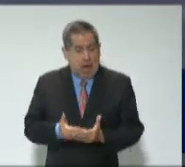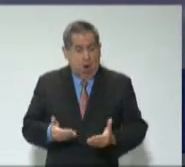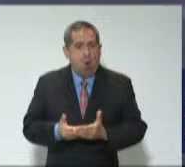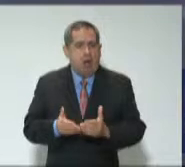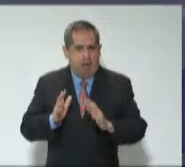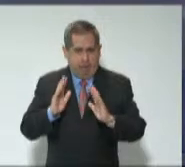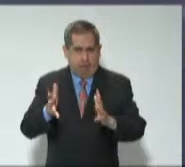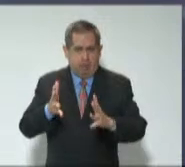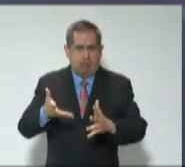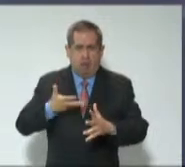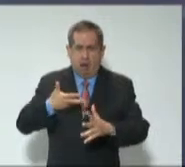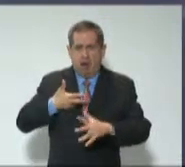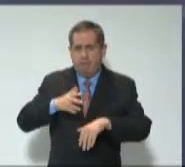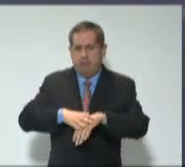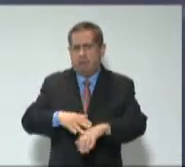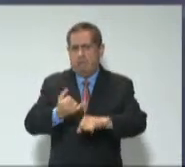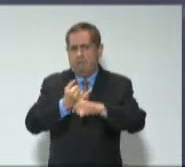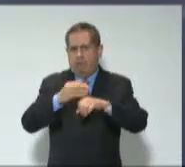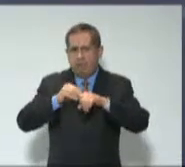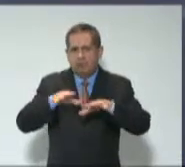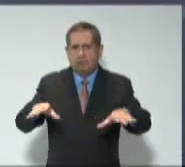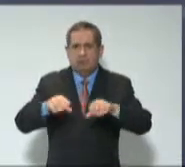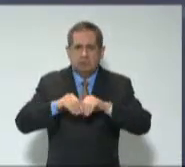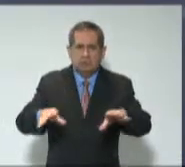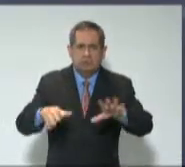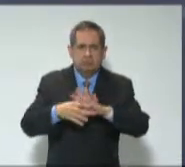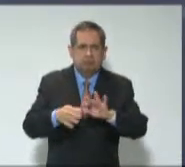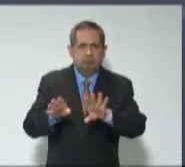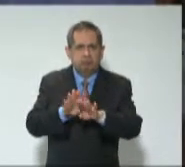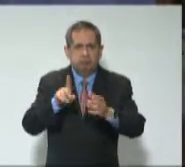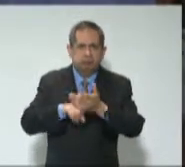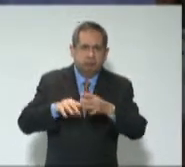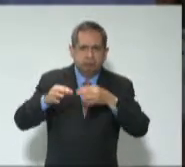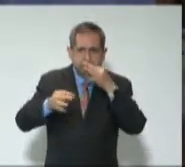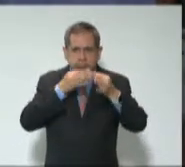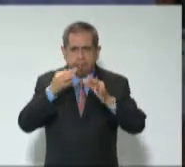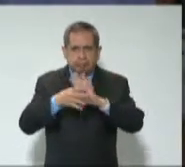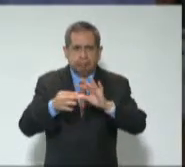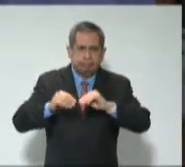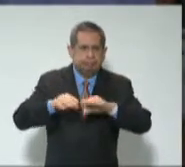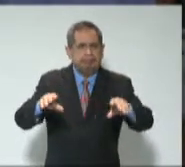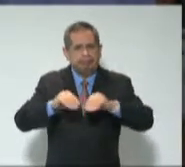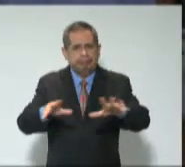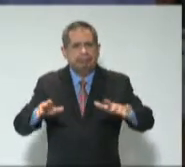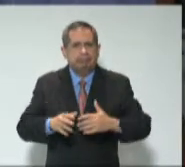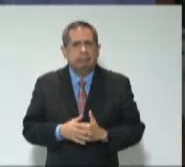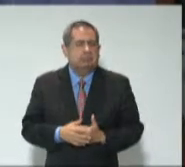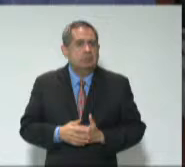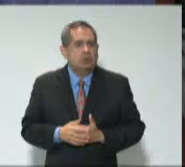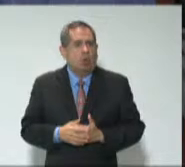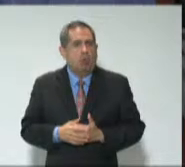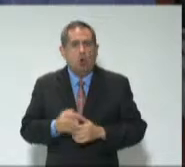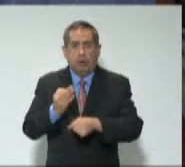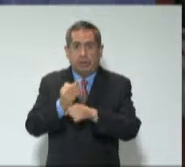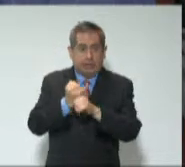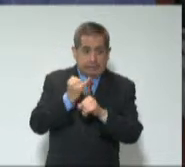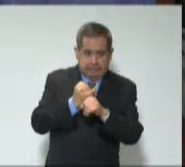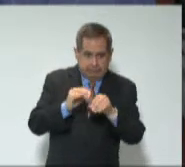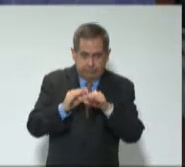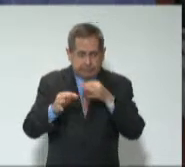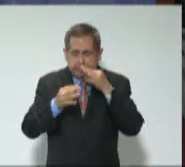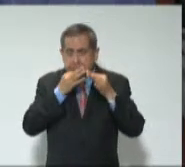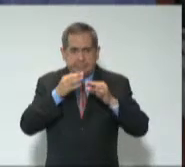de información a través de las redes sociales que la noticia corre de momento